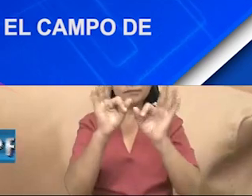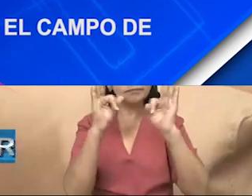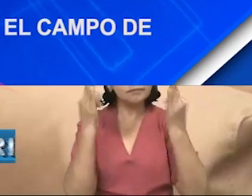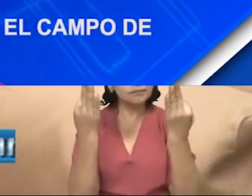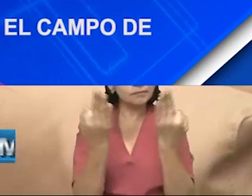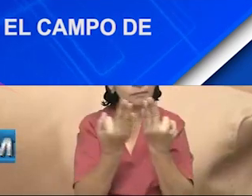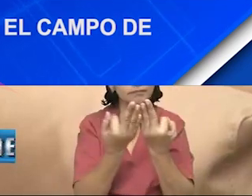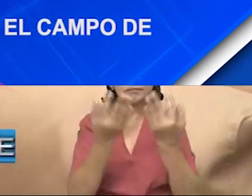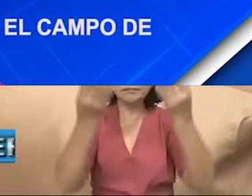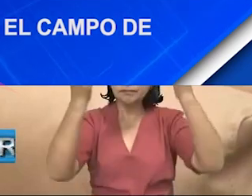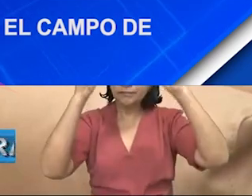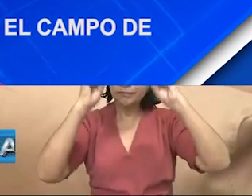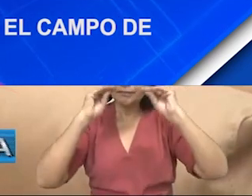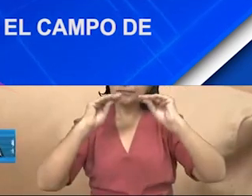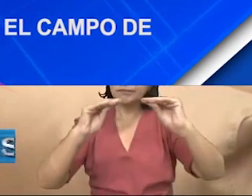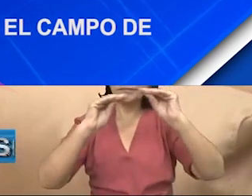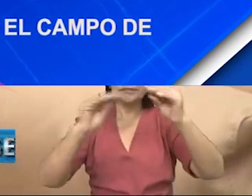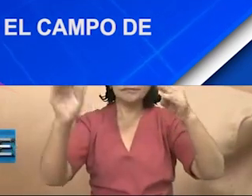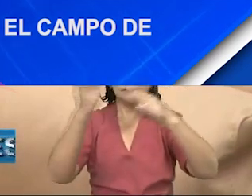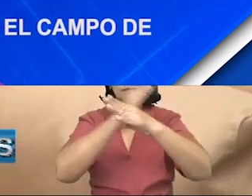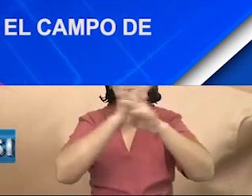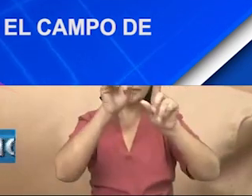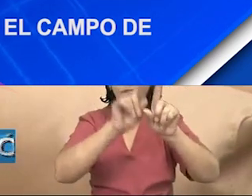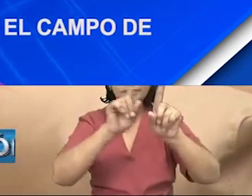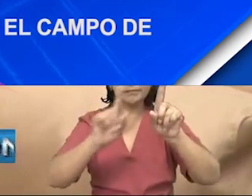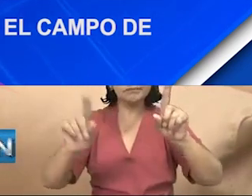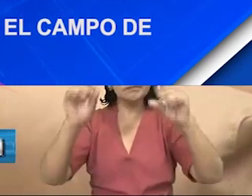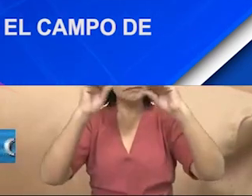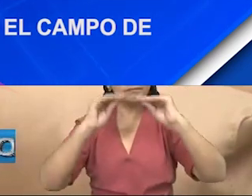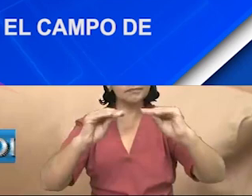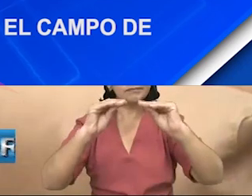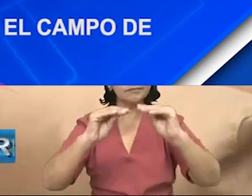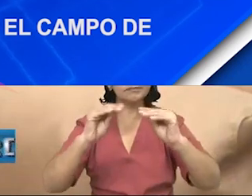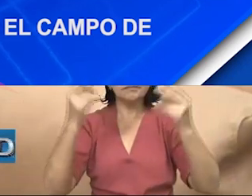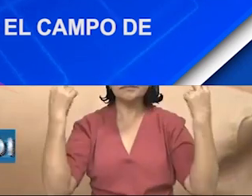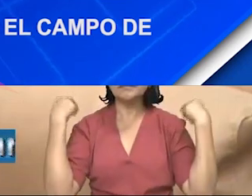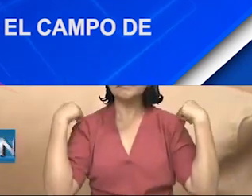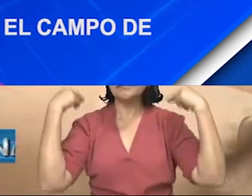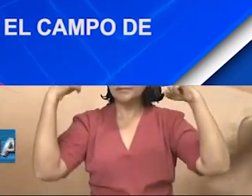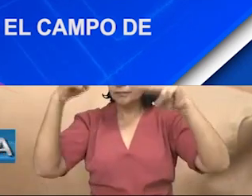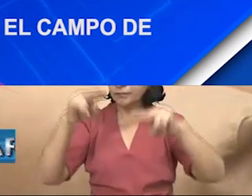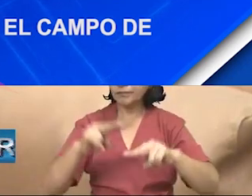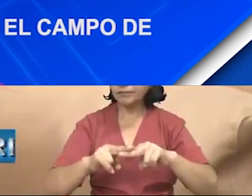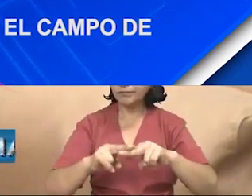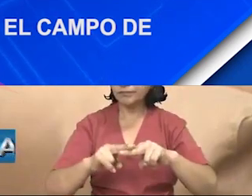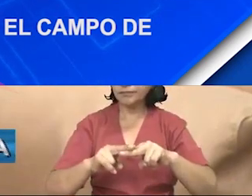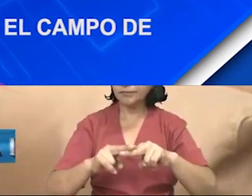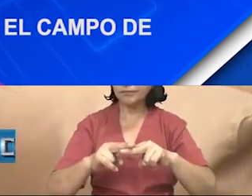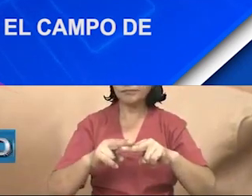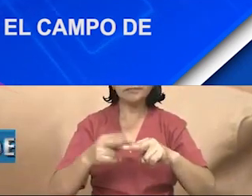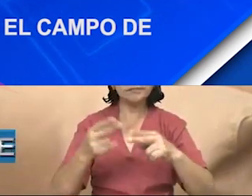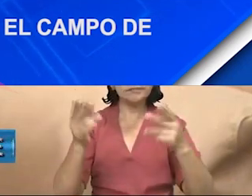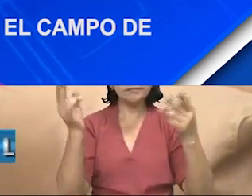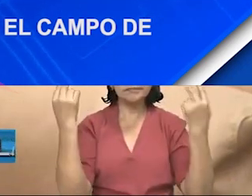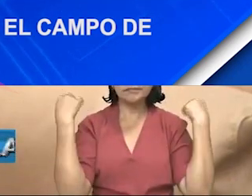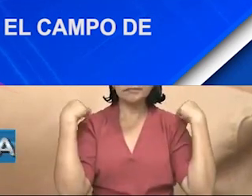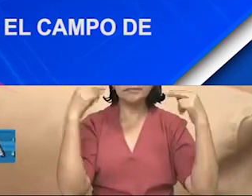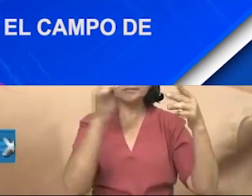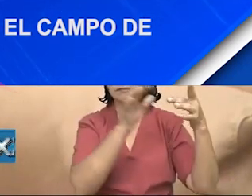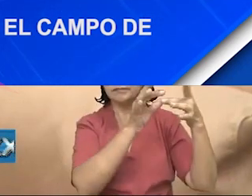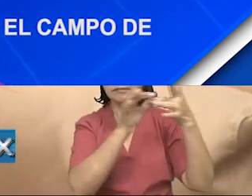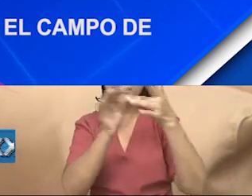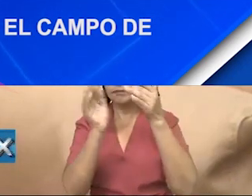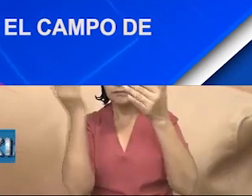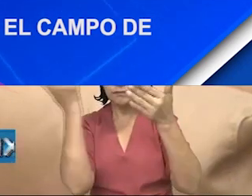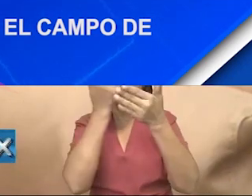acceso a la educación en todos los niveles educativos y a los docentes, tanto para profesionalizarse como